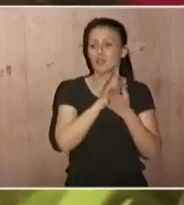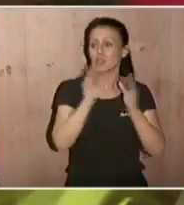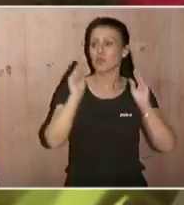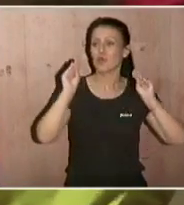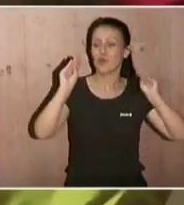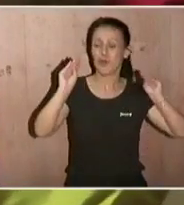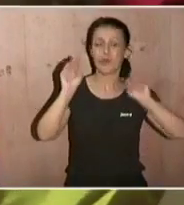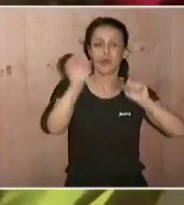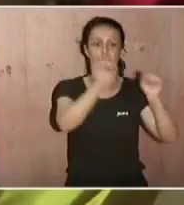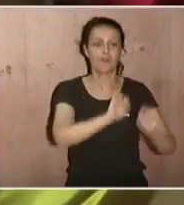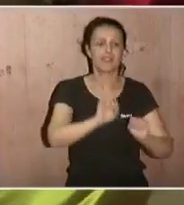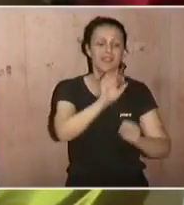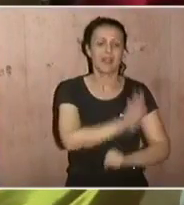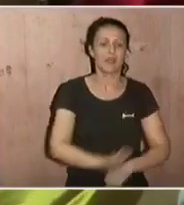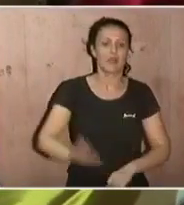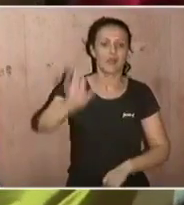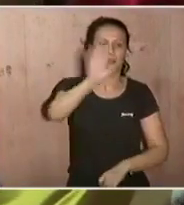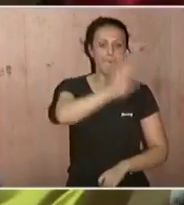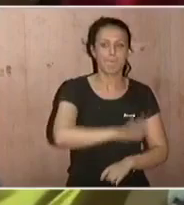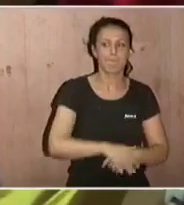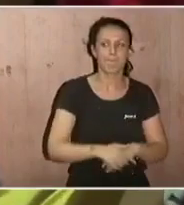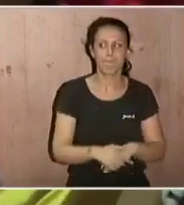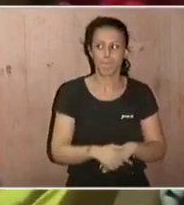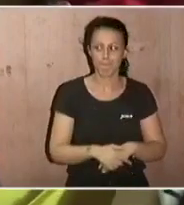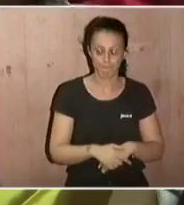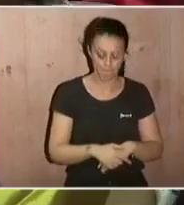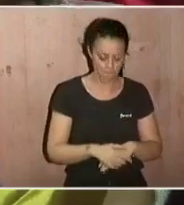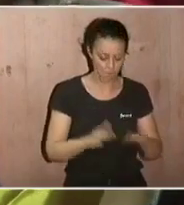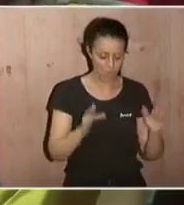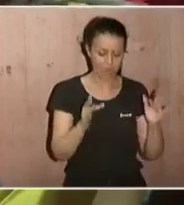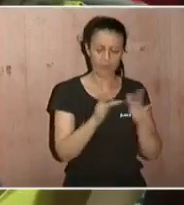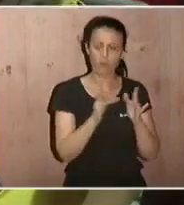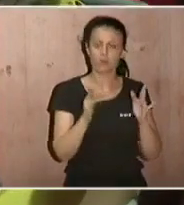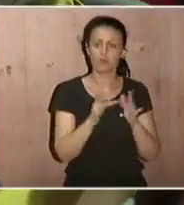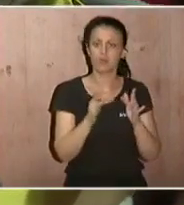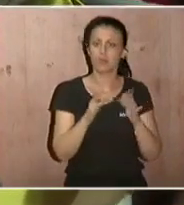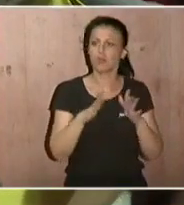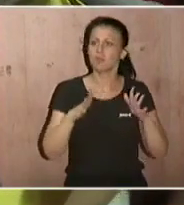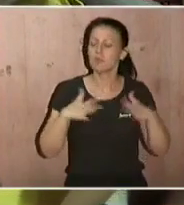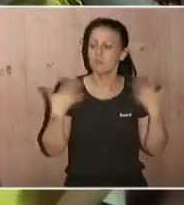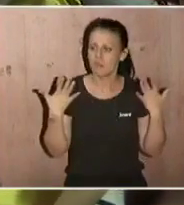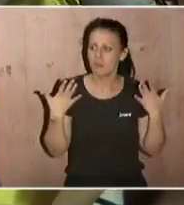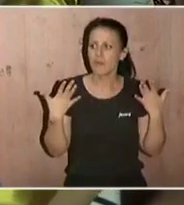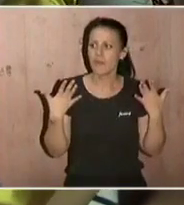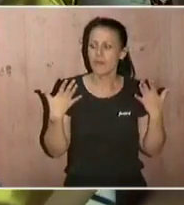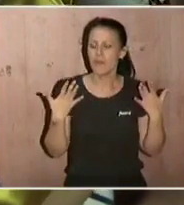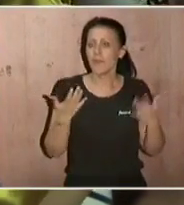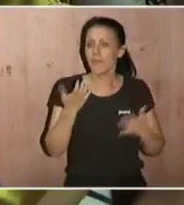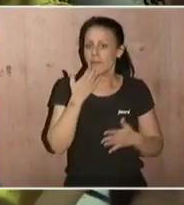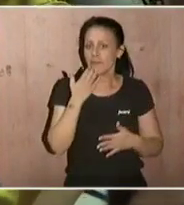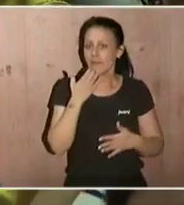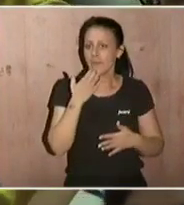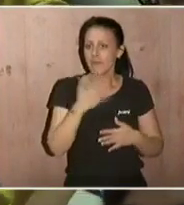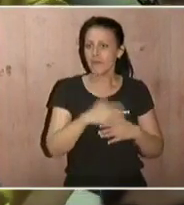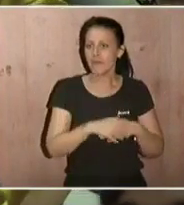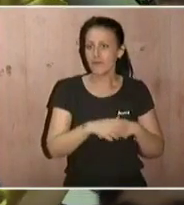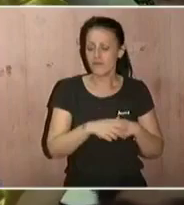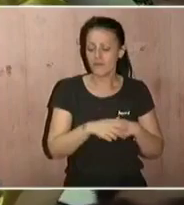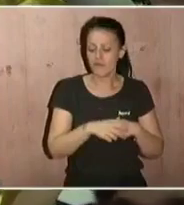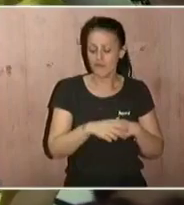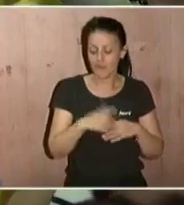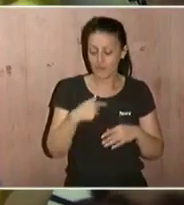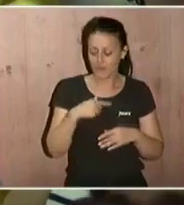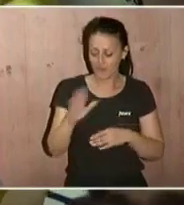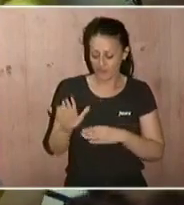la Defensa Nacional y contactos a veces sorprendentes. Por ejemplo, en un determinado momento se me presentaron